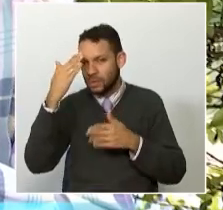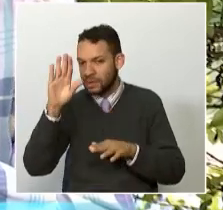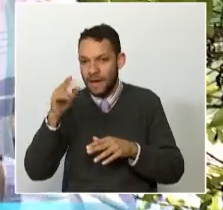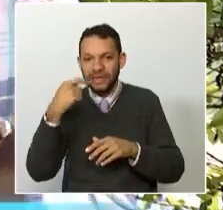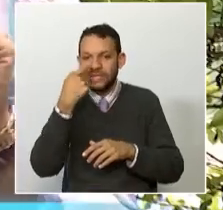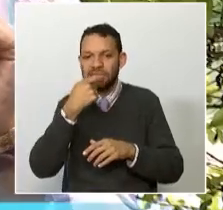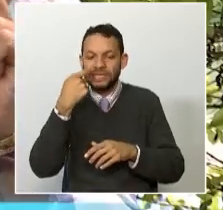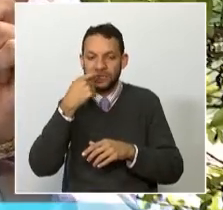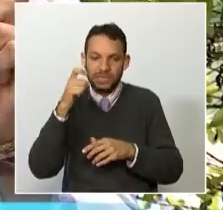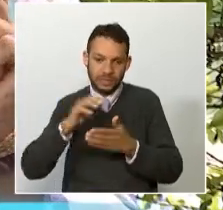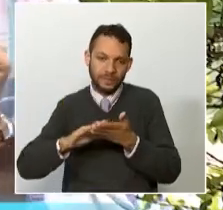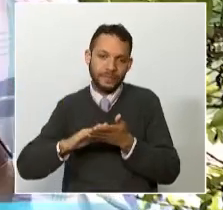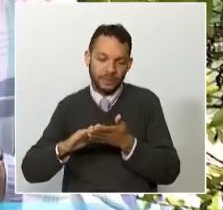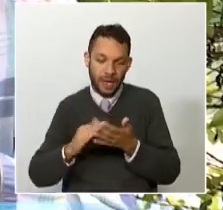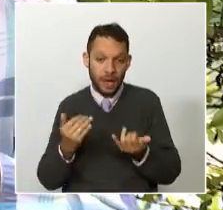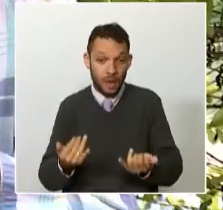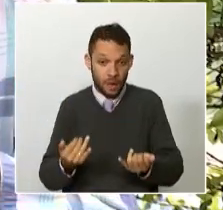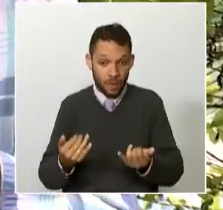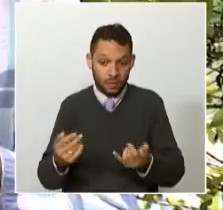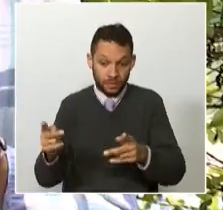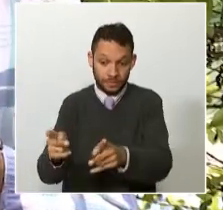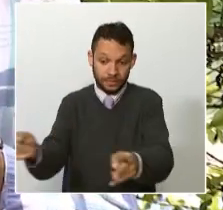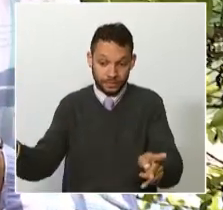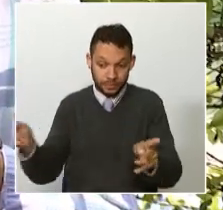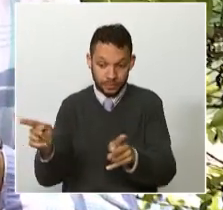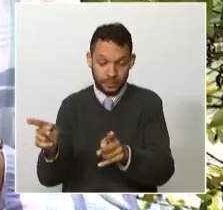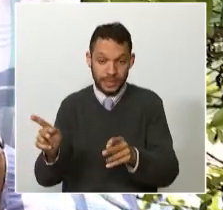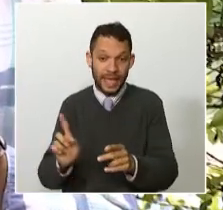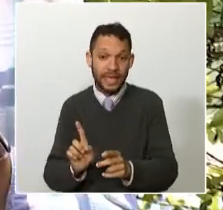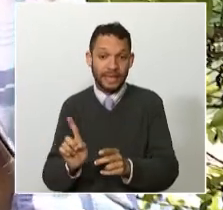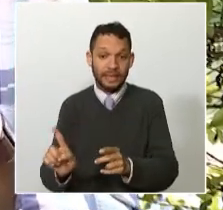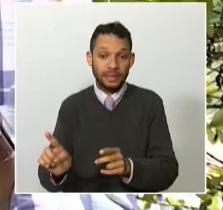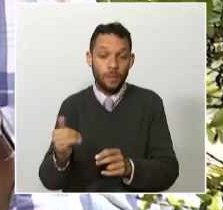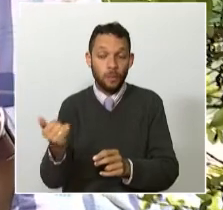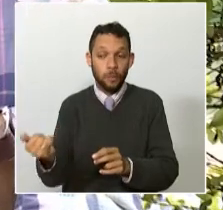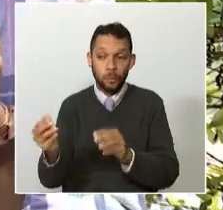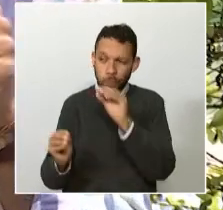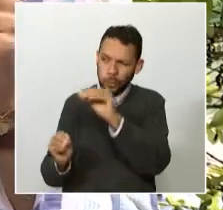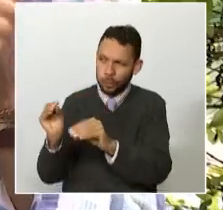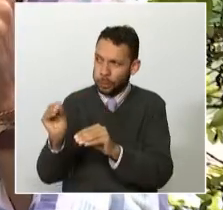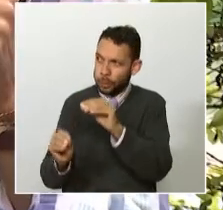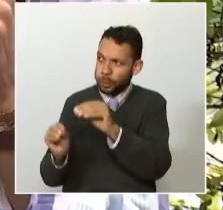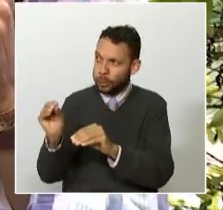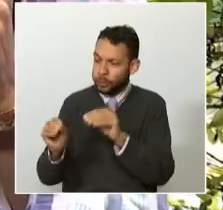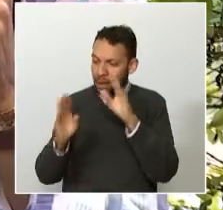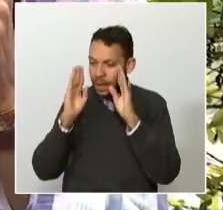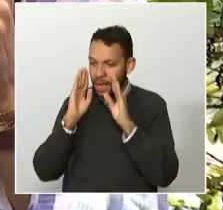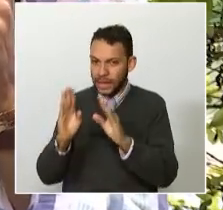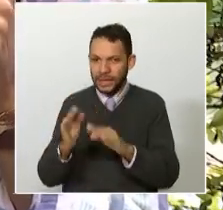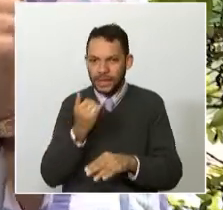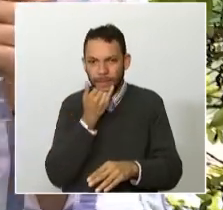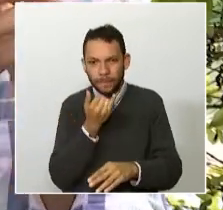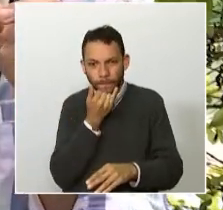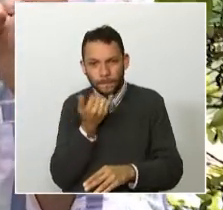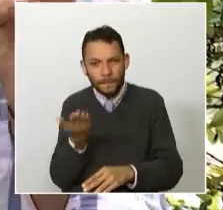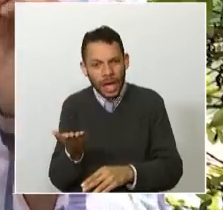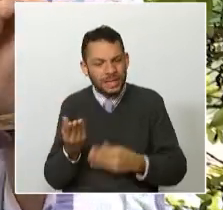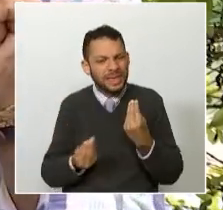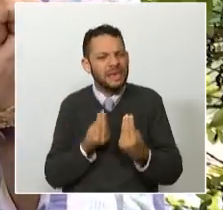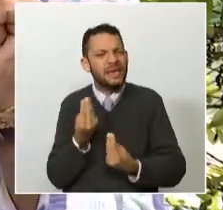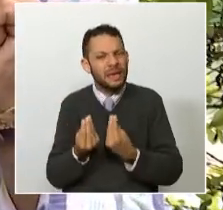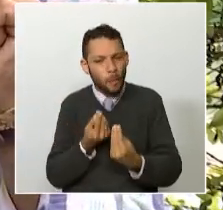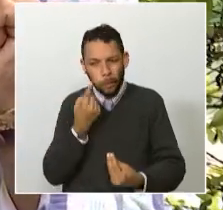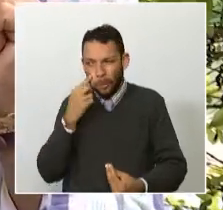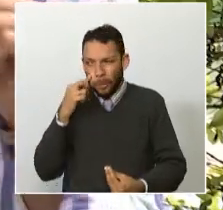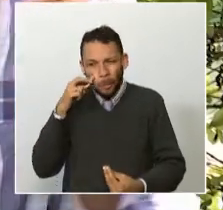origen. Por eso vamos a pasar al consultorio odontológico y vamos a mirar qué es lo que tiene Irma, qué fue lo que lo